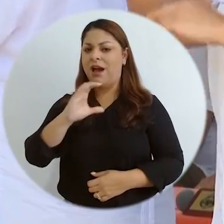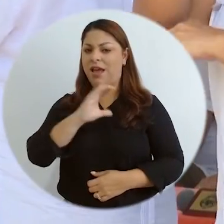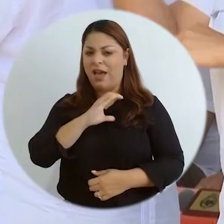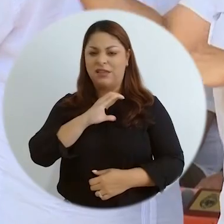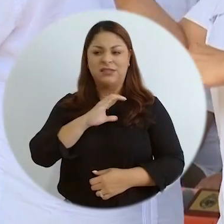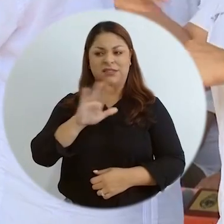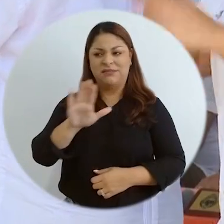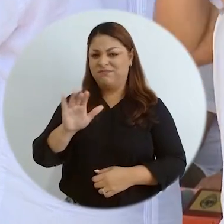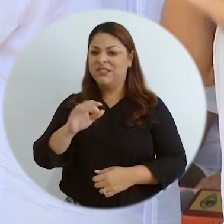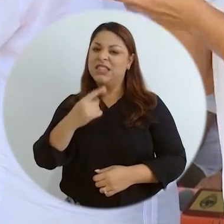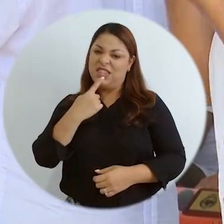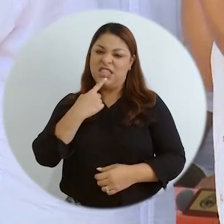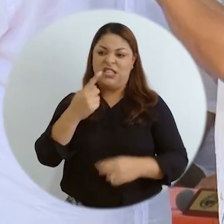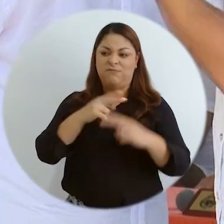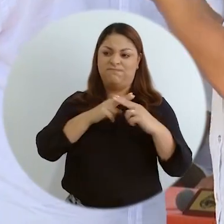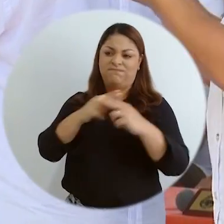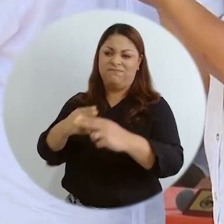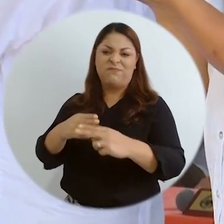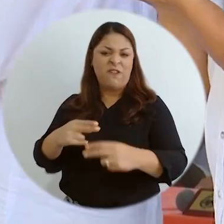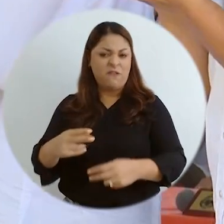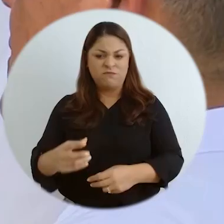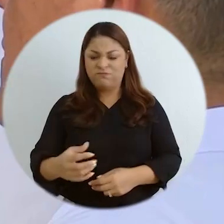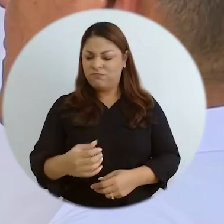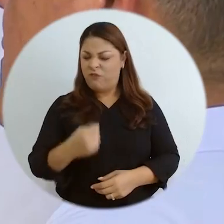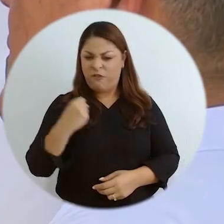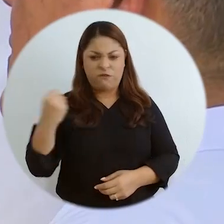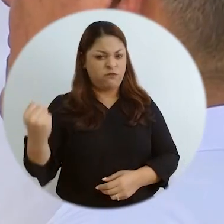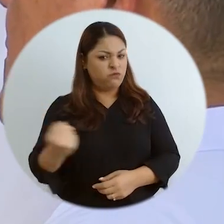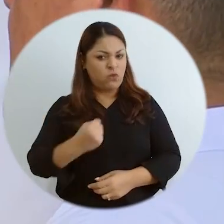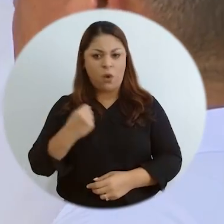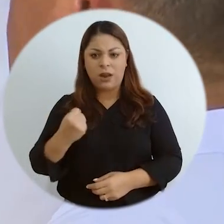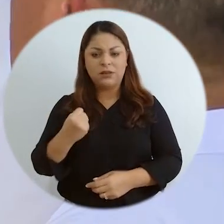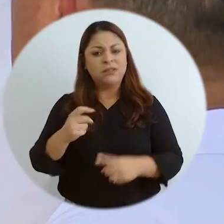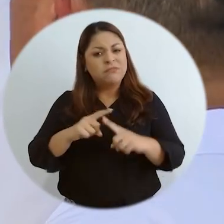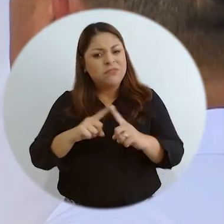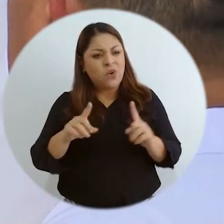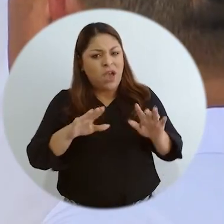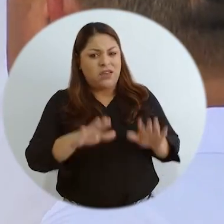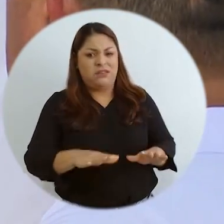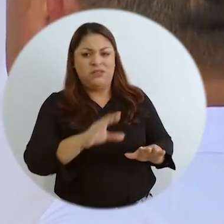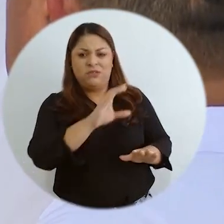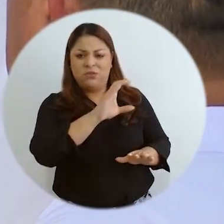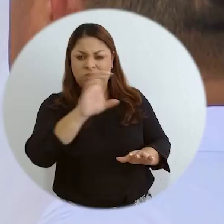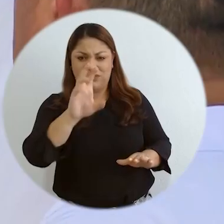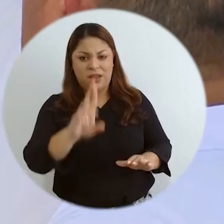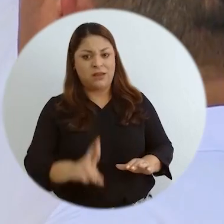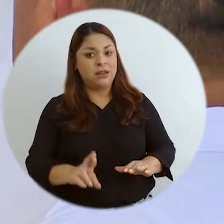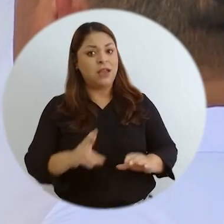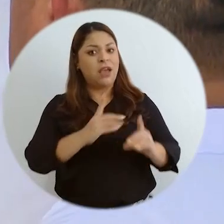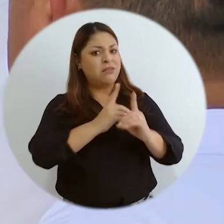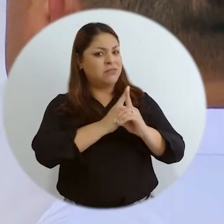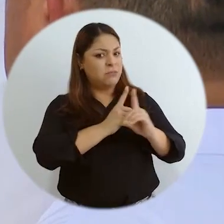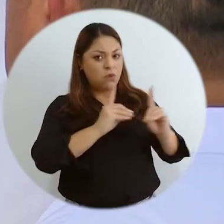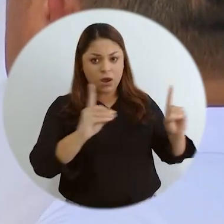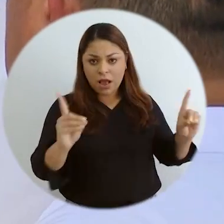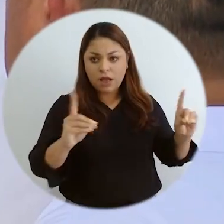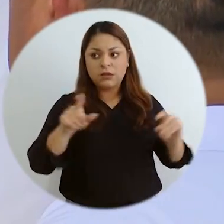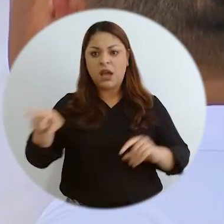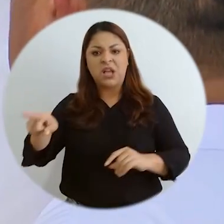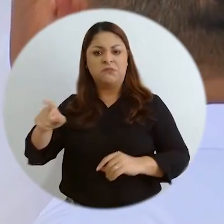de democracia es realmente autoritario, y que sale a grandes luces con algunas de sus formas